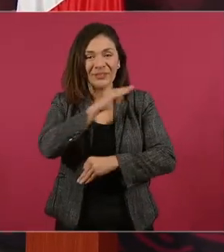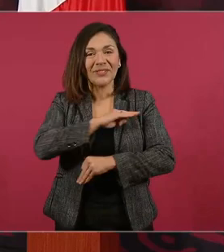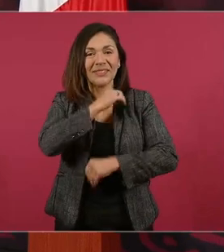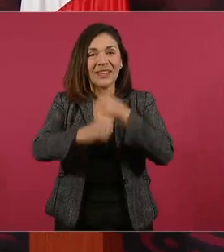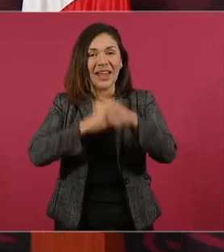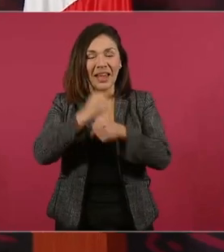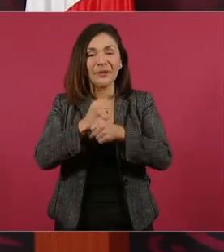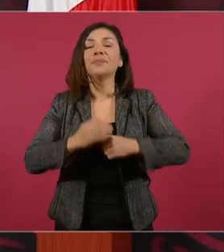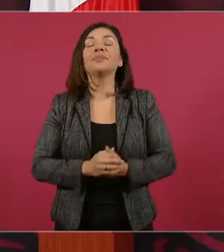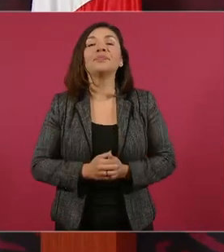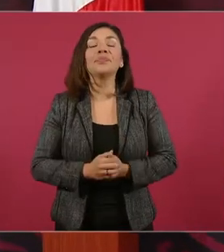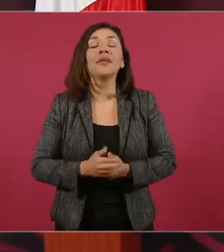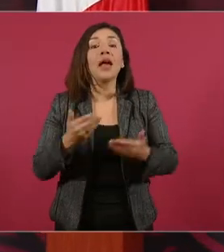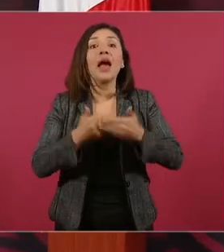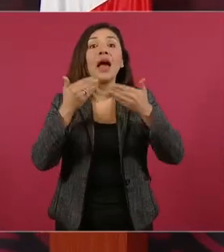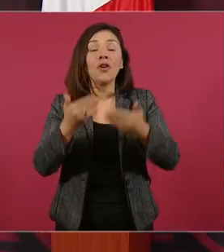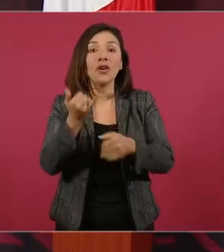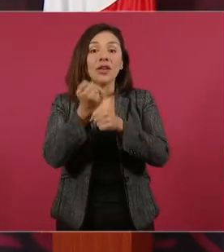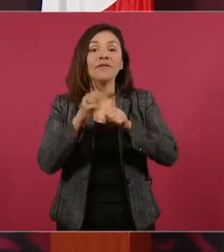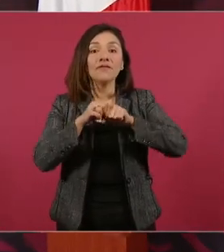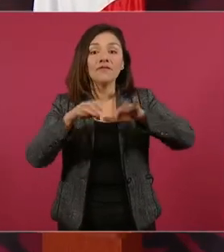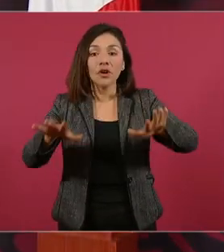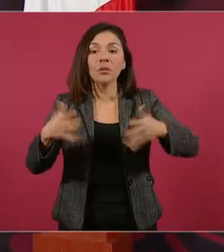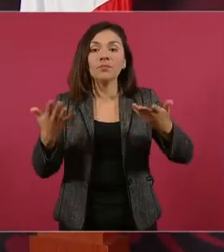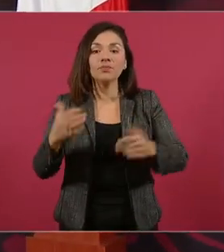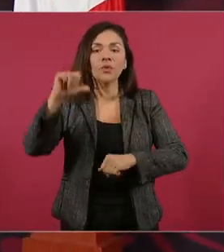sobre cómo